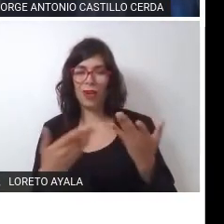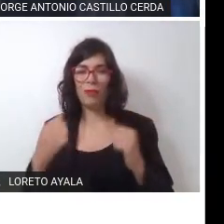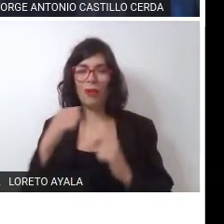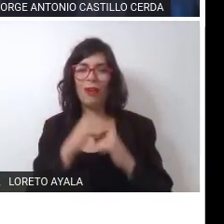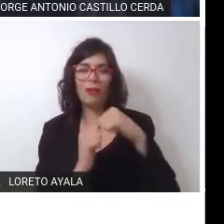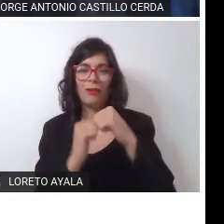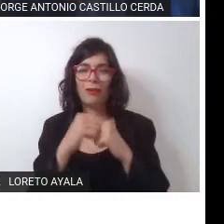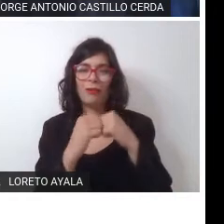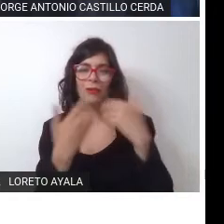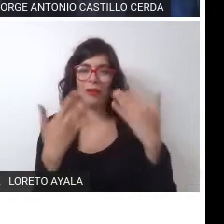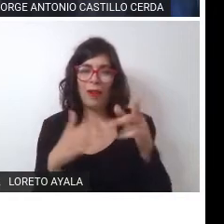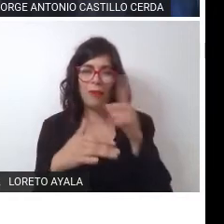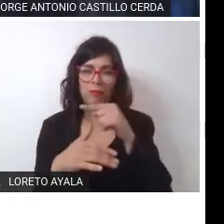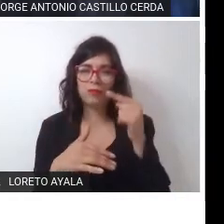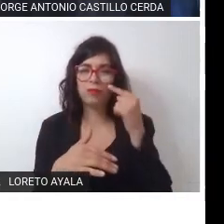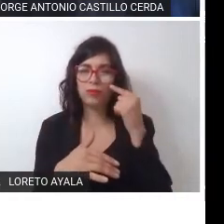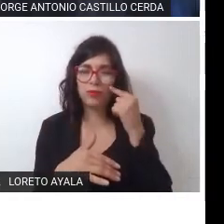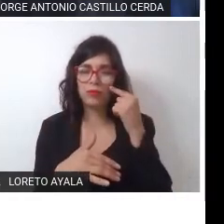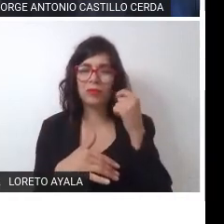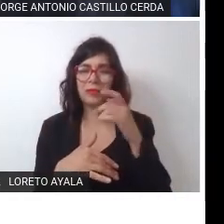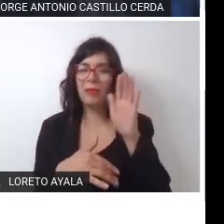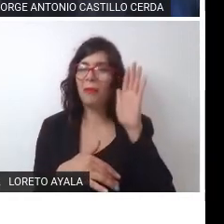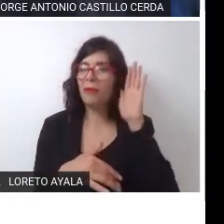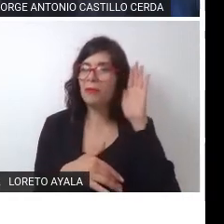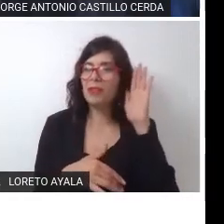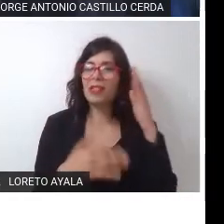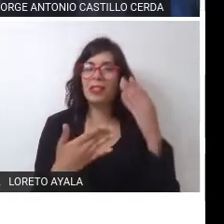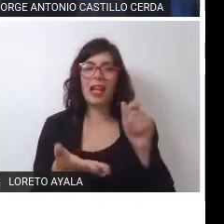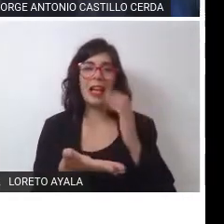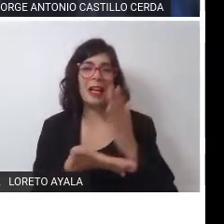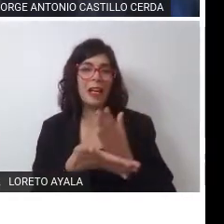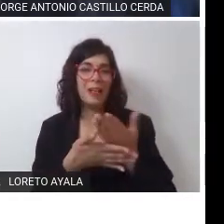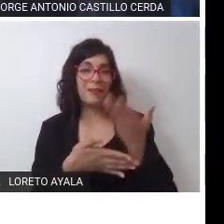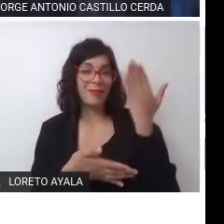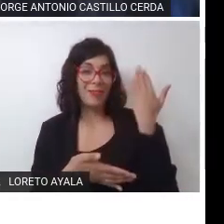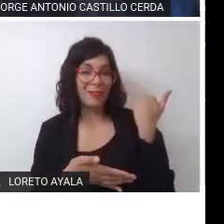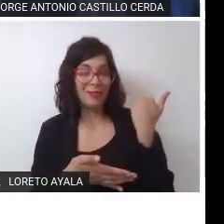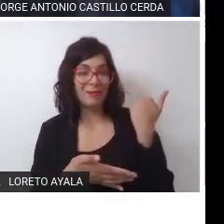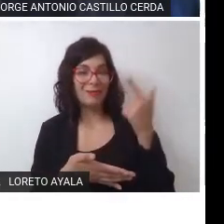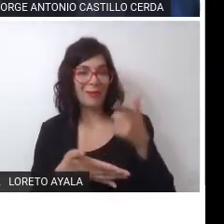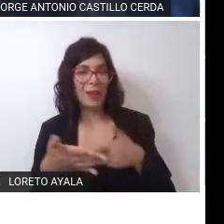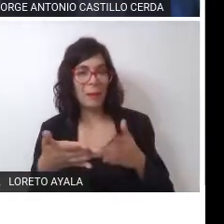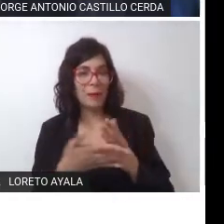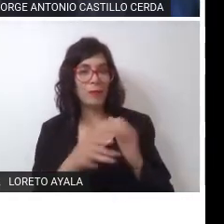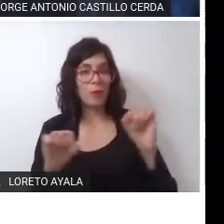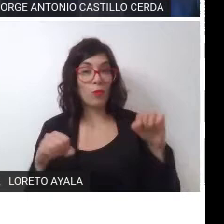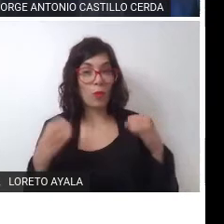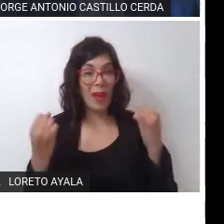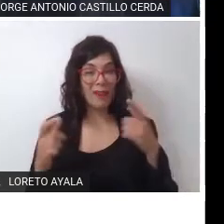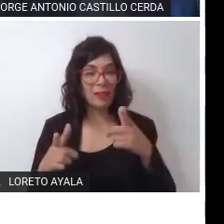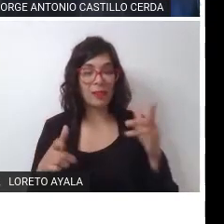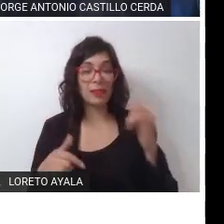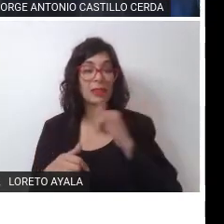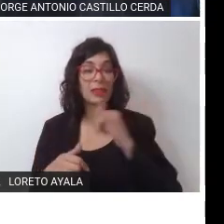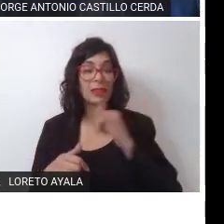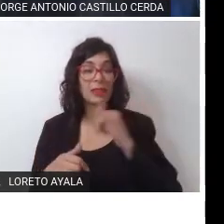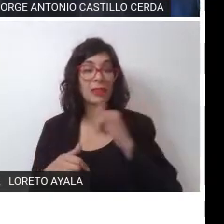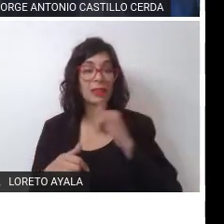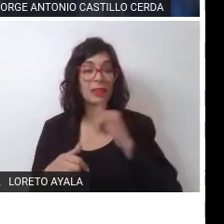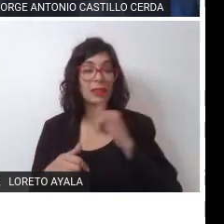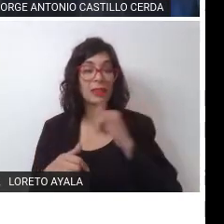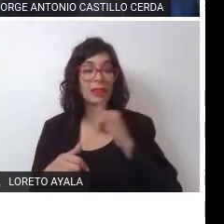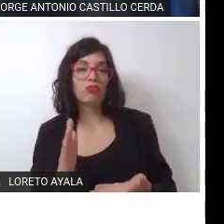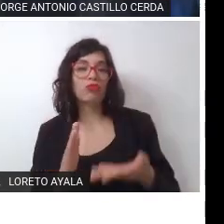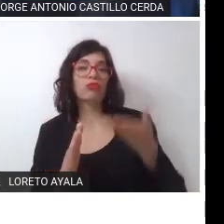conocemos, con los que ya nos llevan escuchando las dos clases anteriores. Vamos a comenzar con el movimiento articular. Siempre de abajo hacia arriba, ese es mi